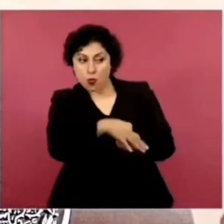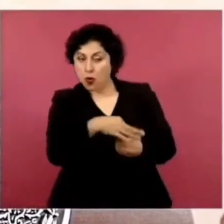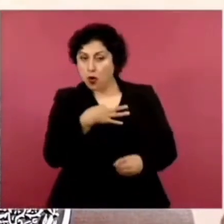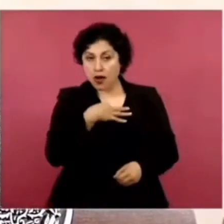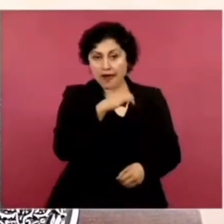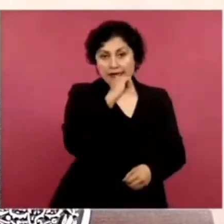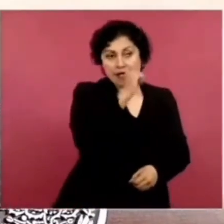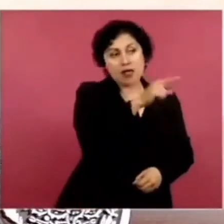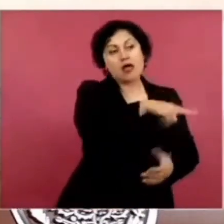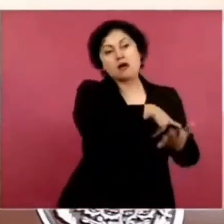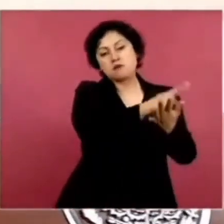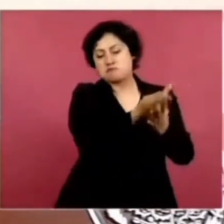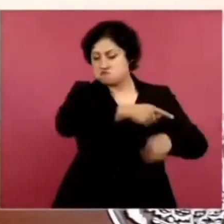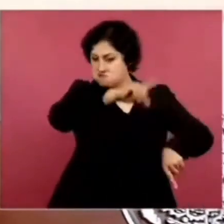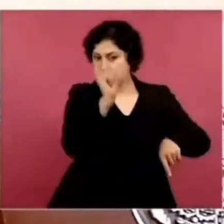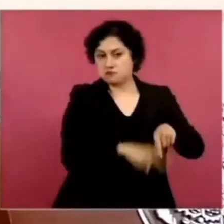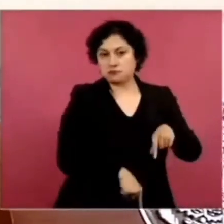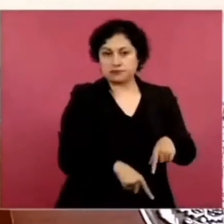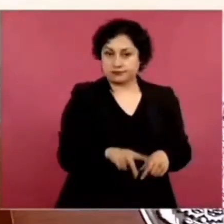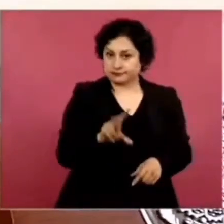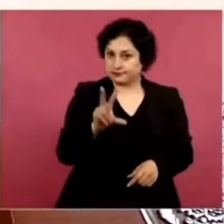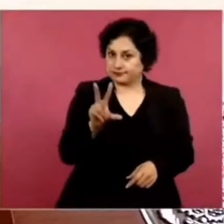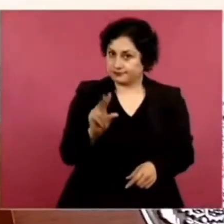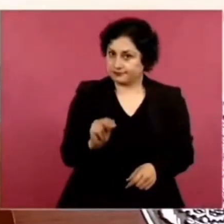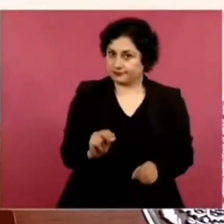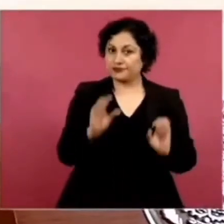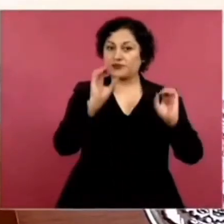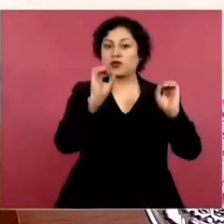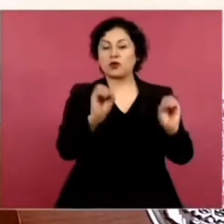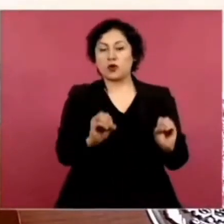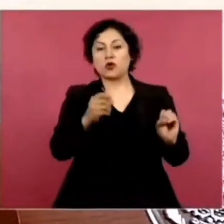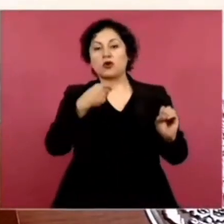Nada de que te vamos a comprar tu voto,